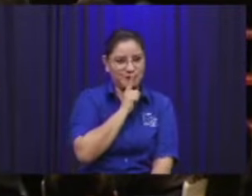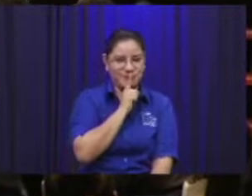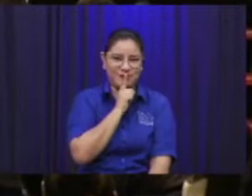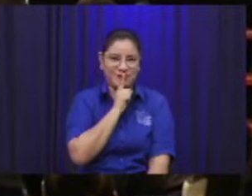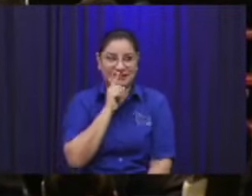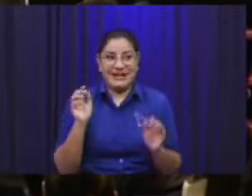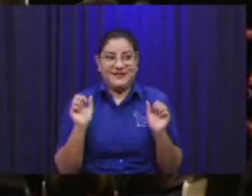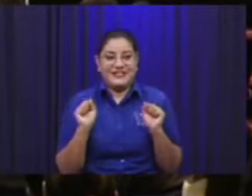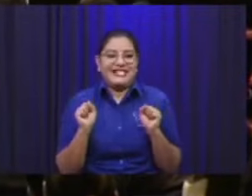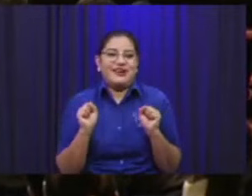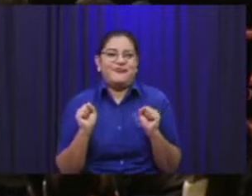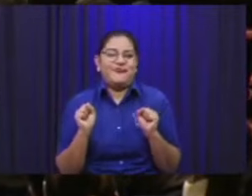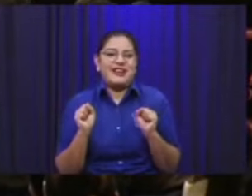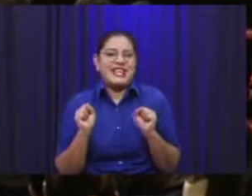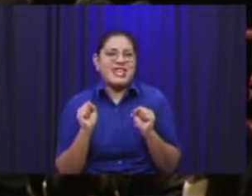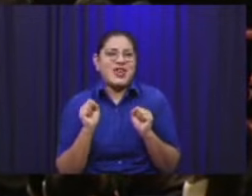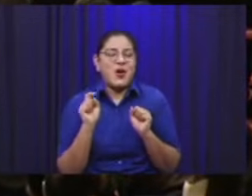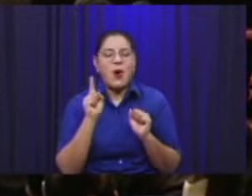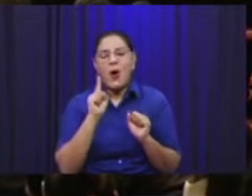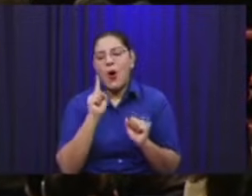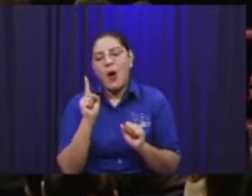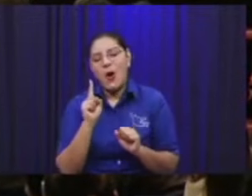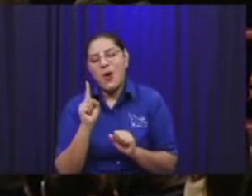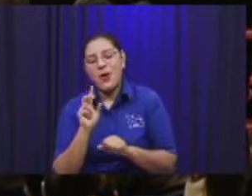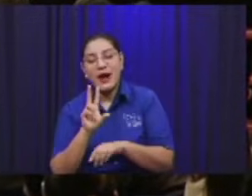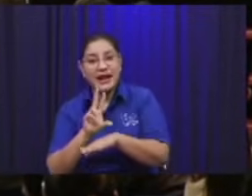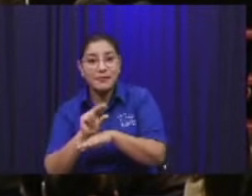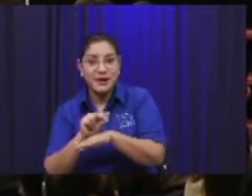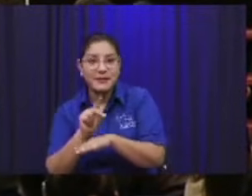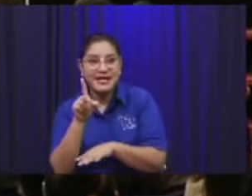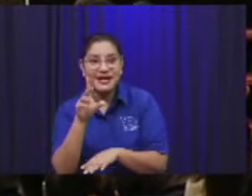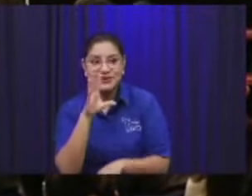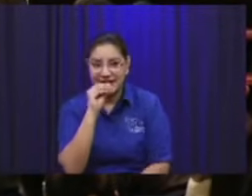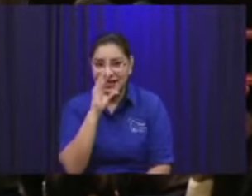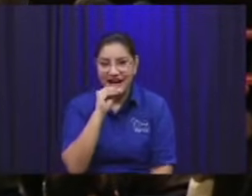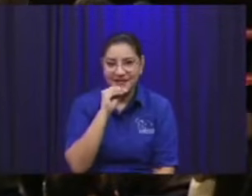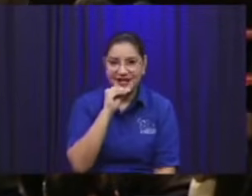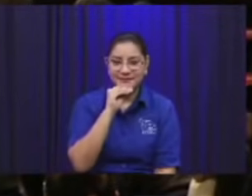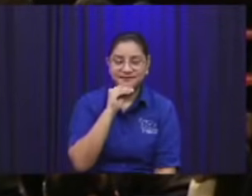el frío de noviembre lo ha puesto así pero